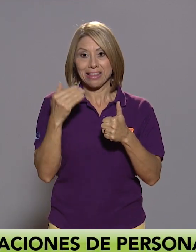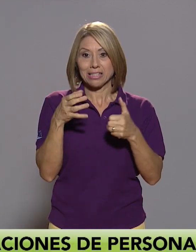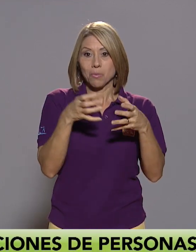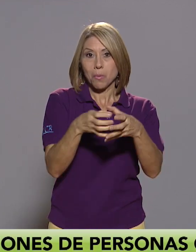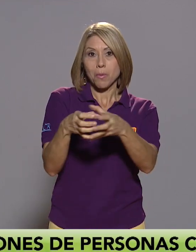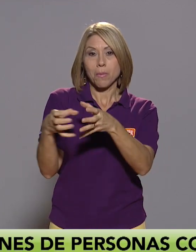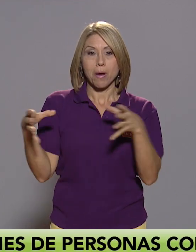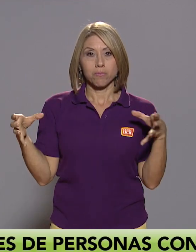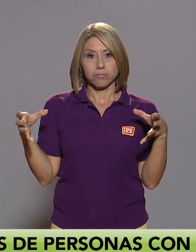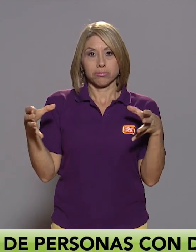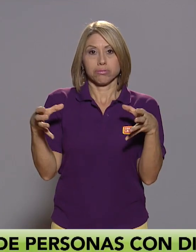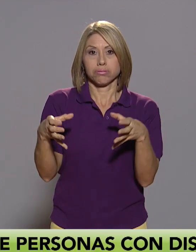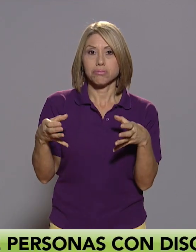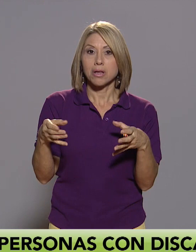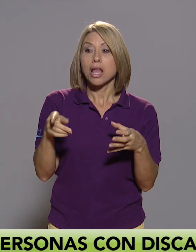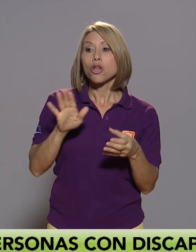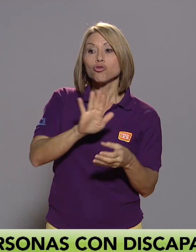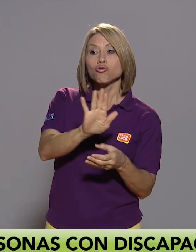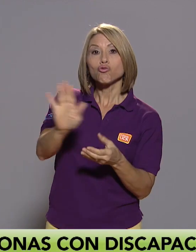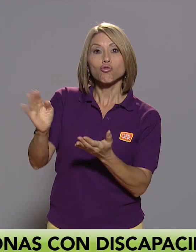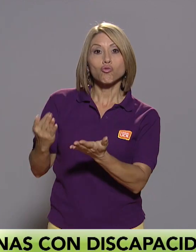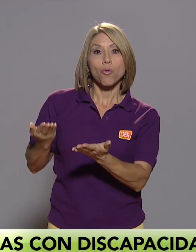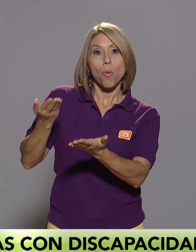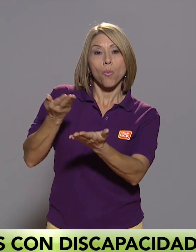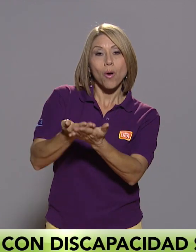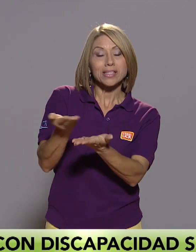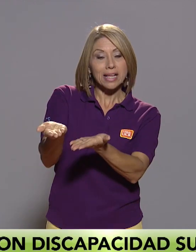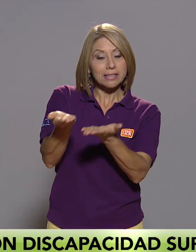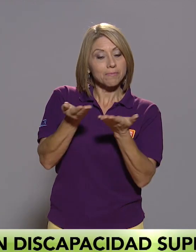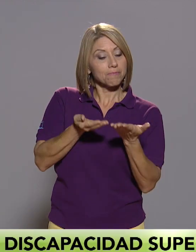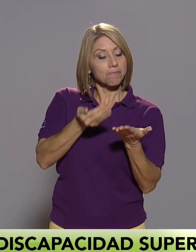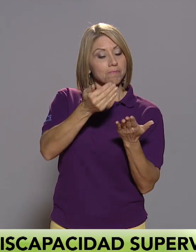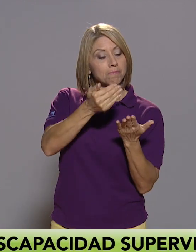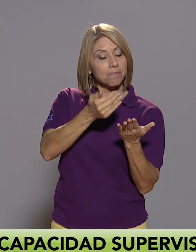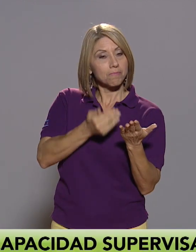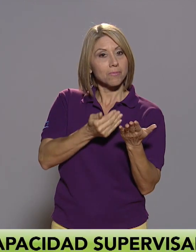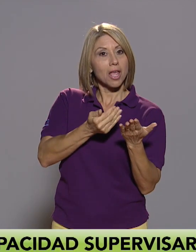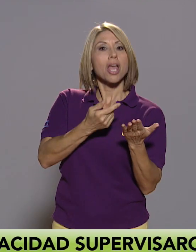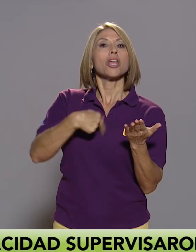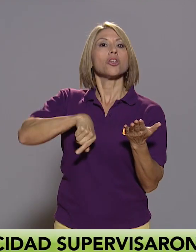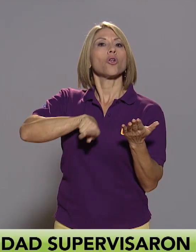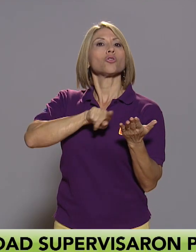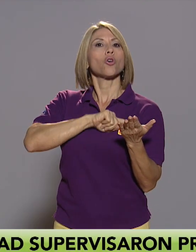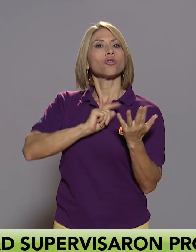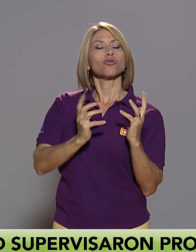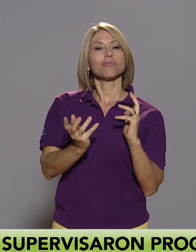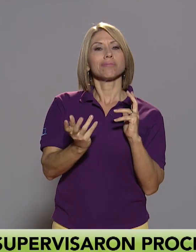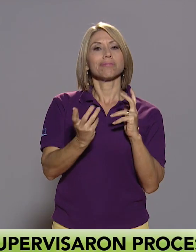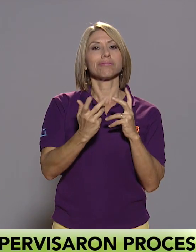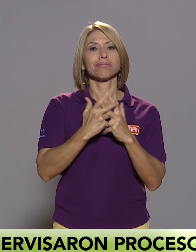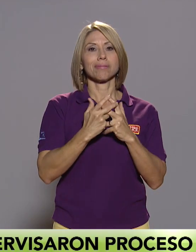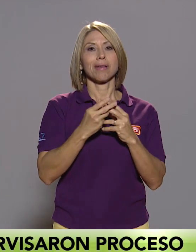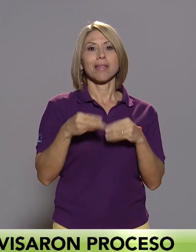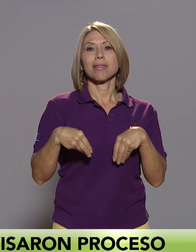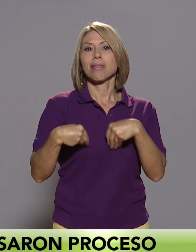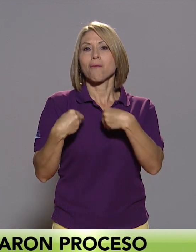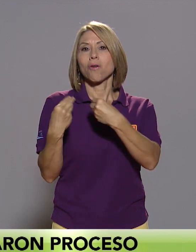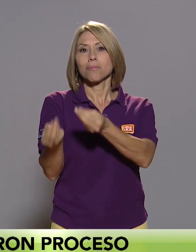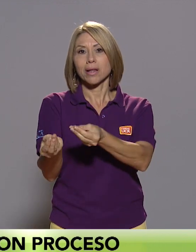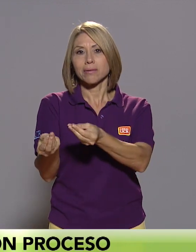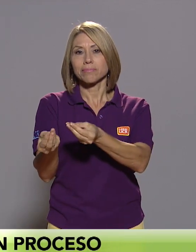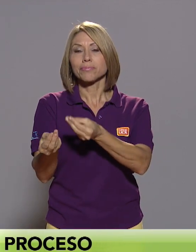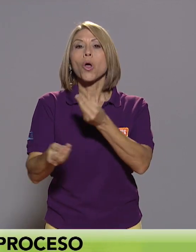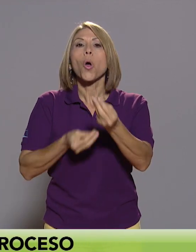y recibir tanto sus propuestas y luego nosotros devolver cómo quedaría planteado en lo que un